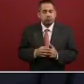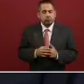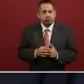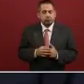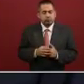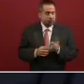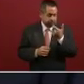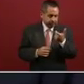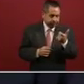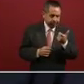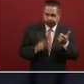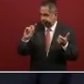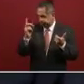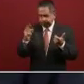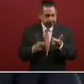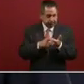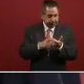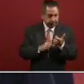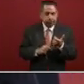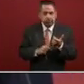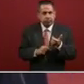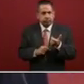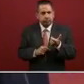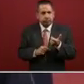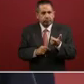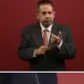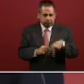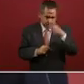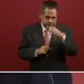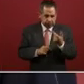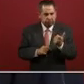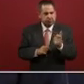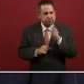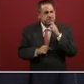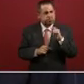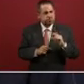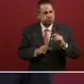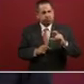o mejor dicho el peso con relación al dólar se ha apreciado